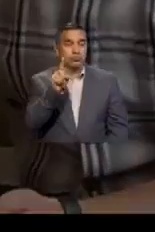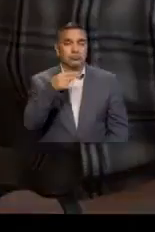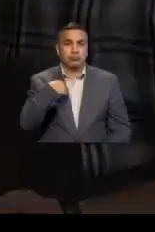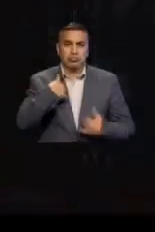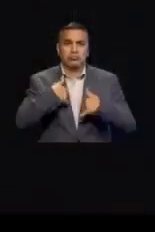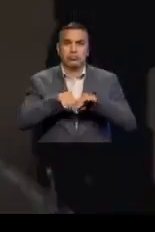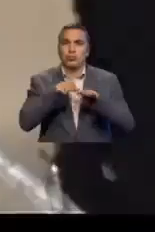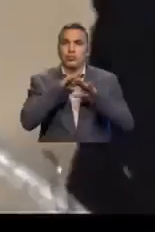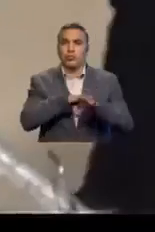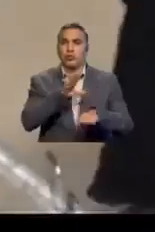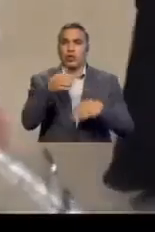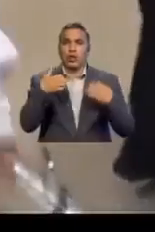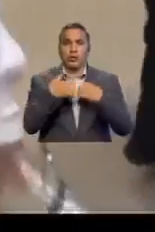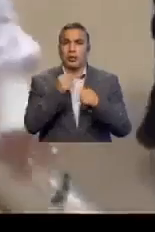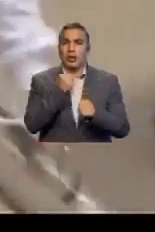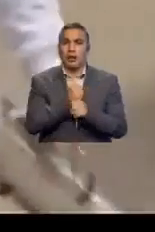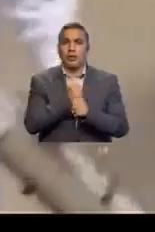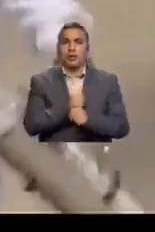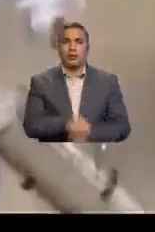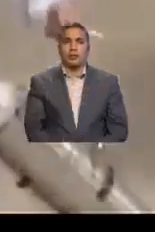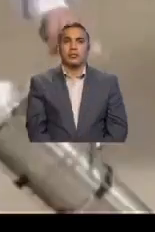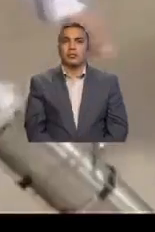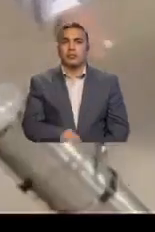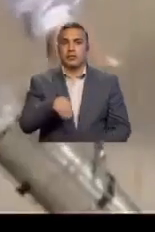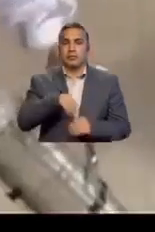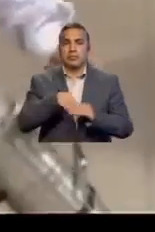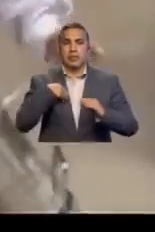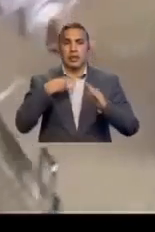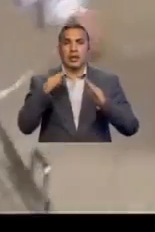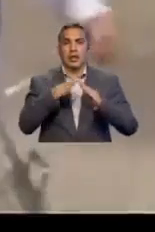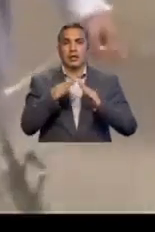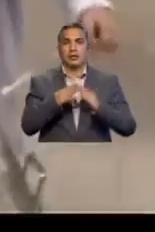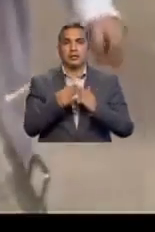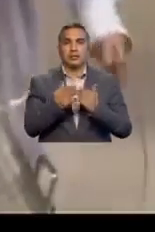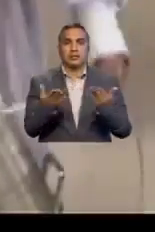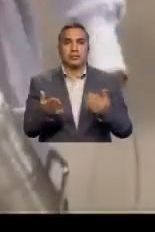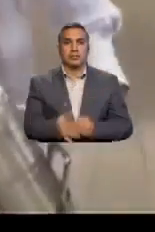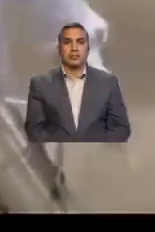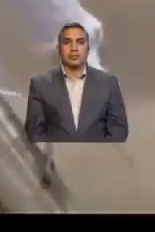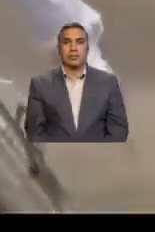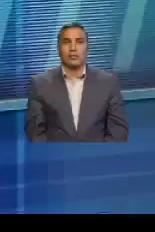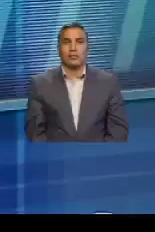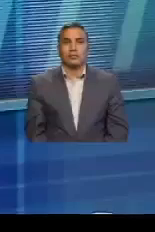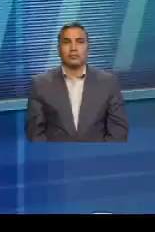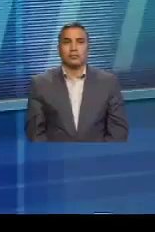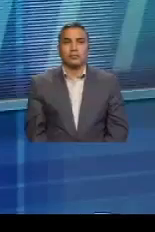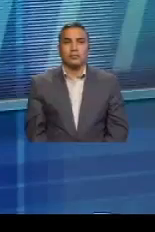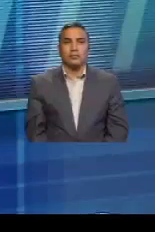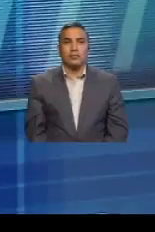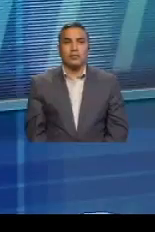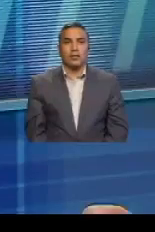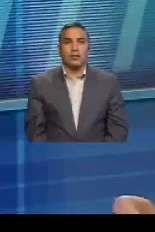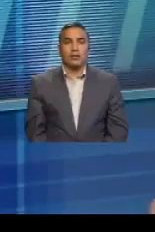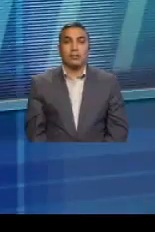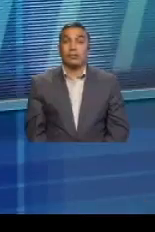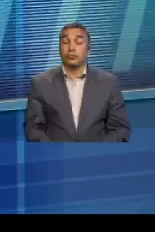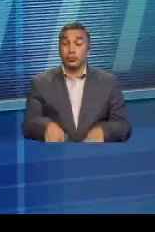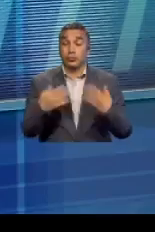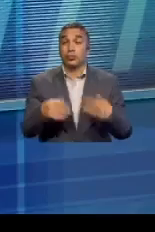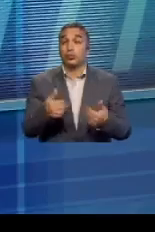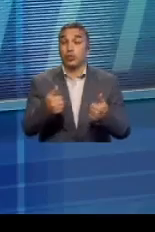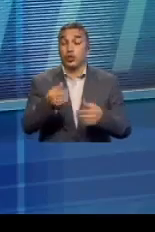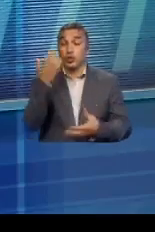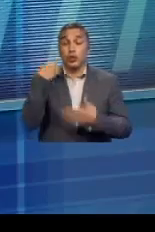continúa respaldando a su equipo de trabajo desde casa. Alcibiades Onofre, TC Televisión. Gran historia, a